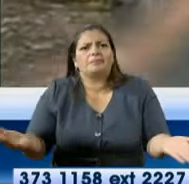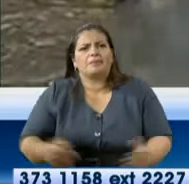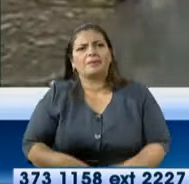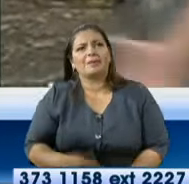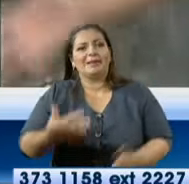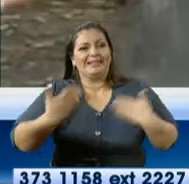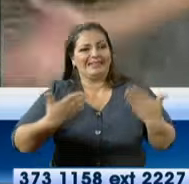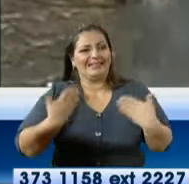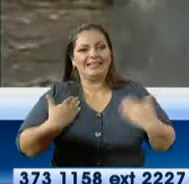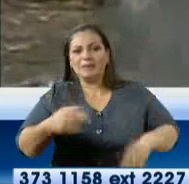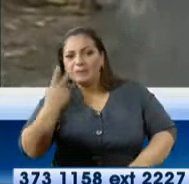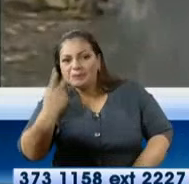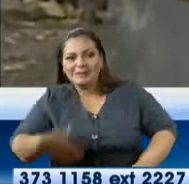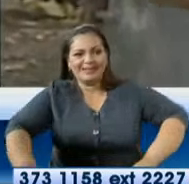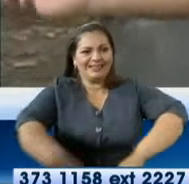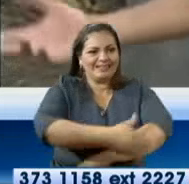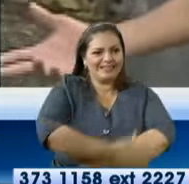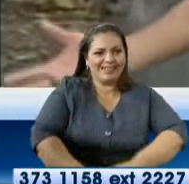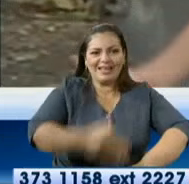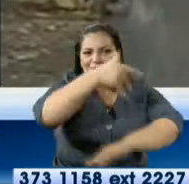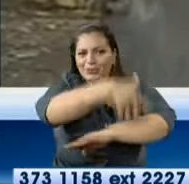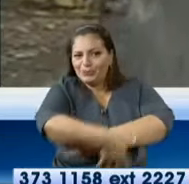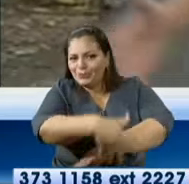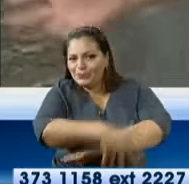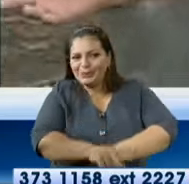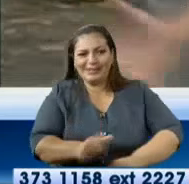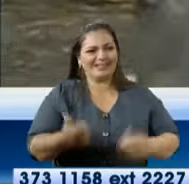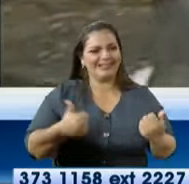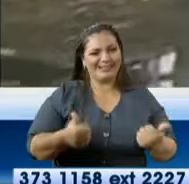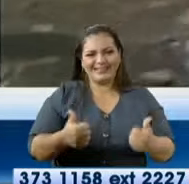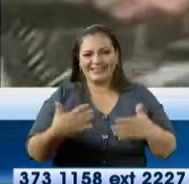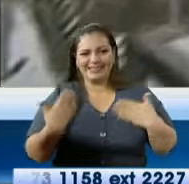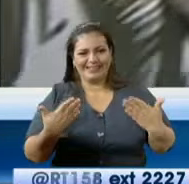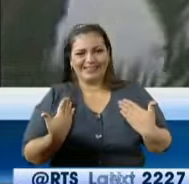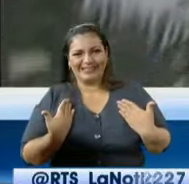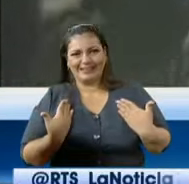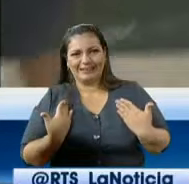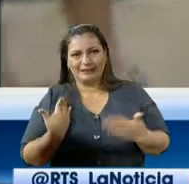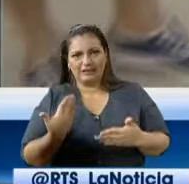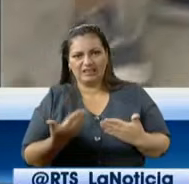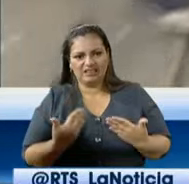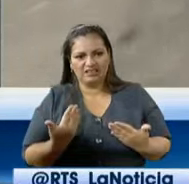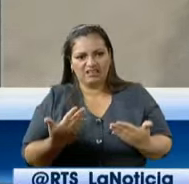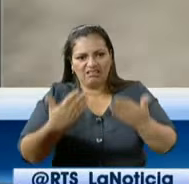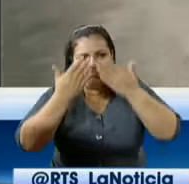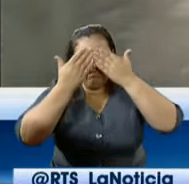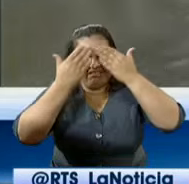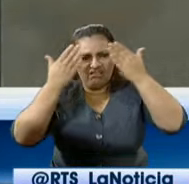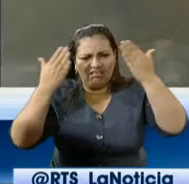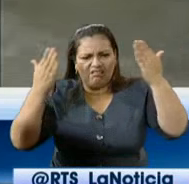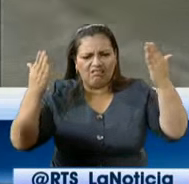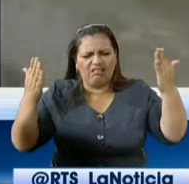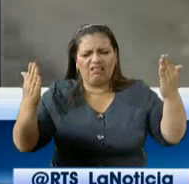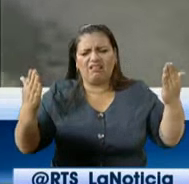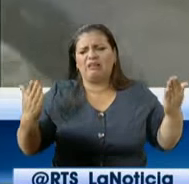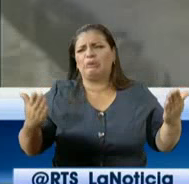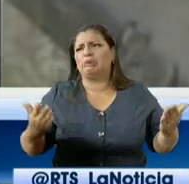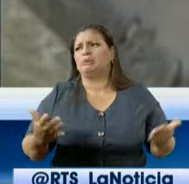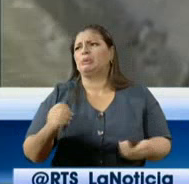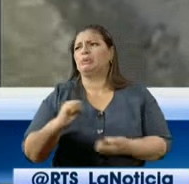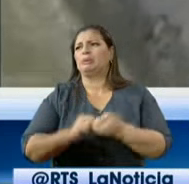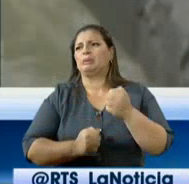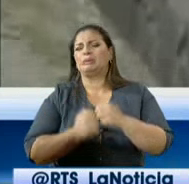contentos nosotros por el alcantarillado como cualquier persona. Pero lamentablemente no nos ha funcionado nada. Ha sido un fracaso totalmente. En la